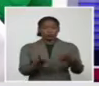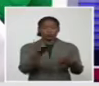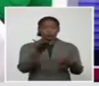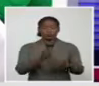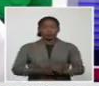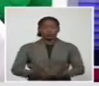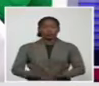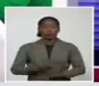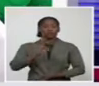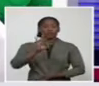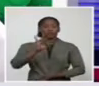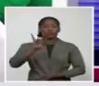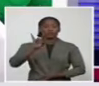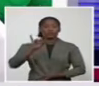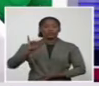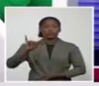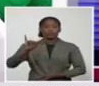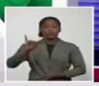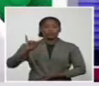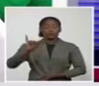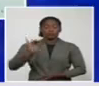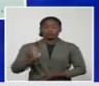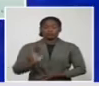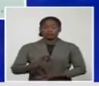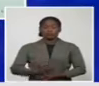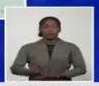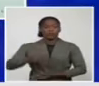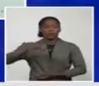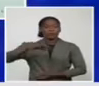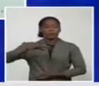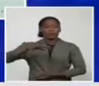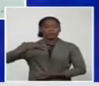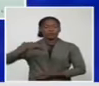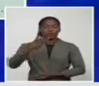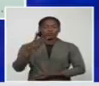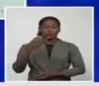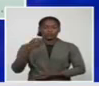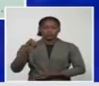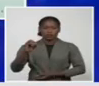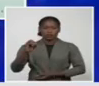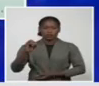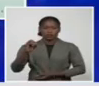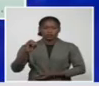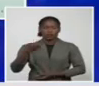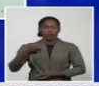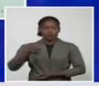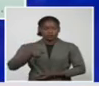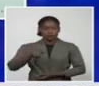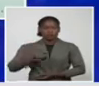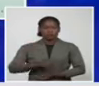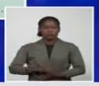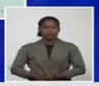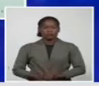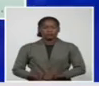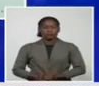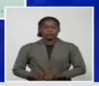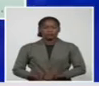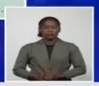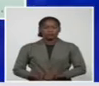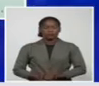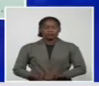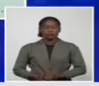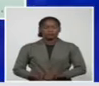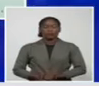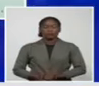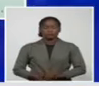896. Pinar del Río con 30 casos diagnosticados ayer, pudiéramos decir que 4 más que la